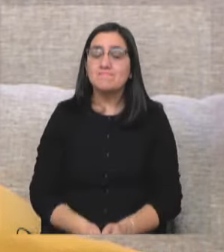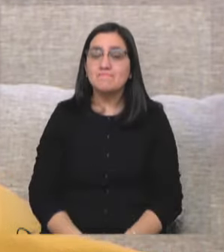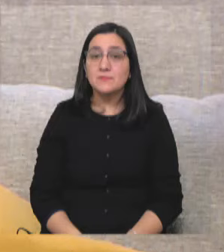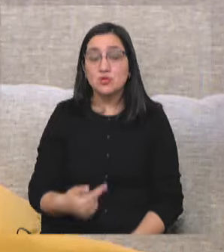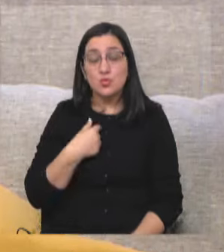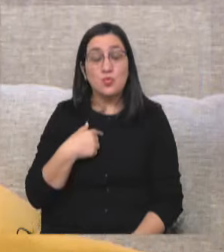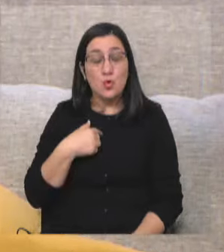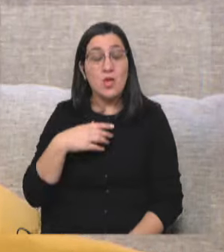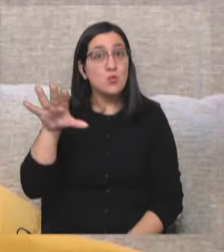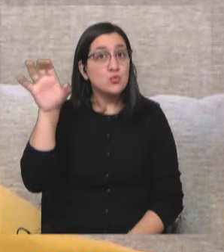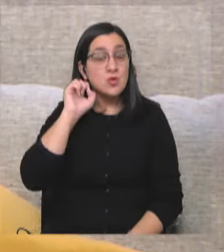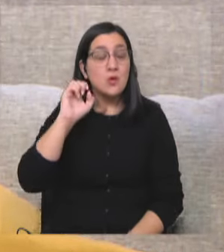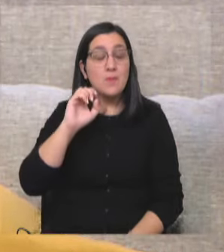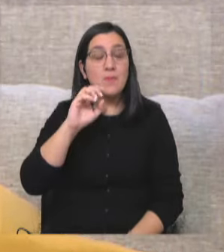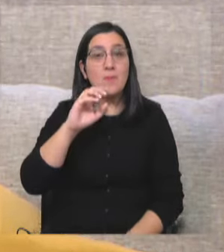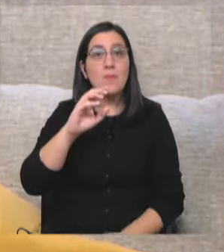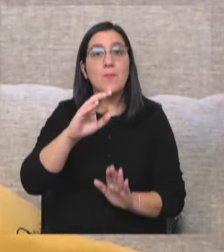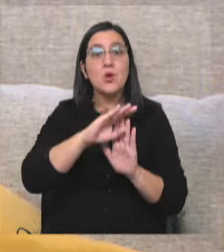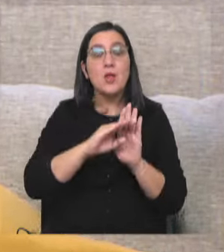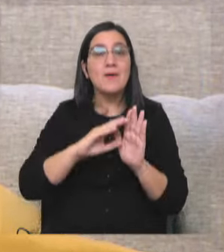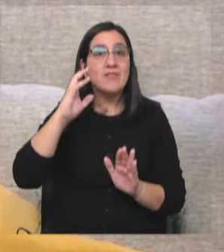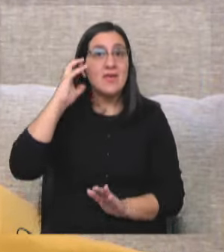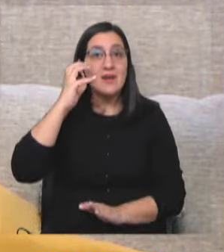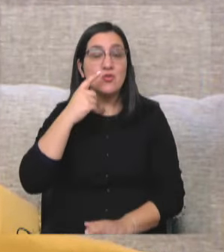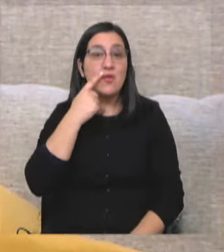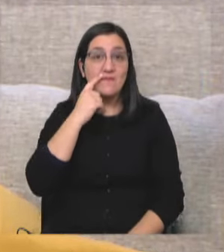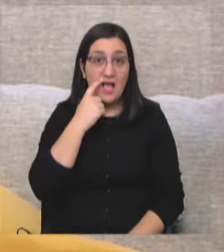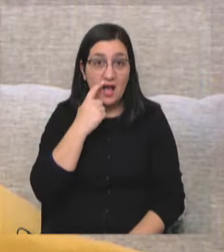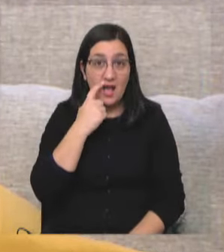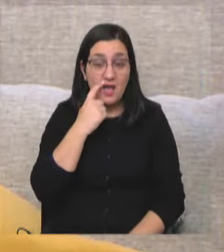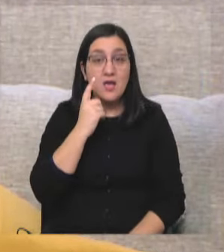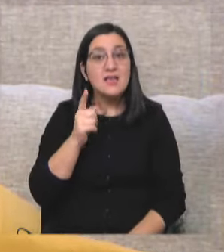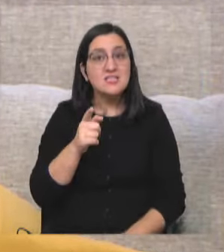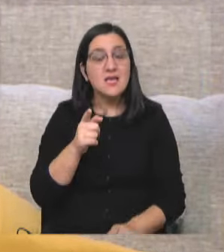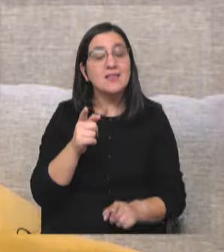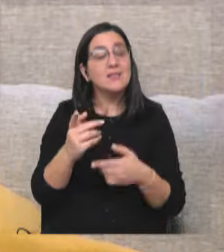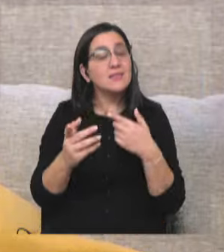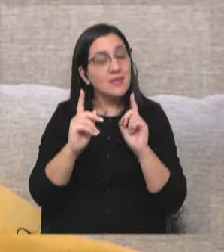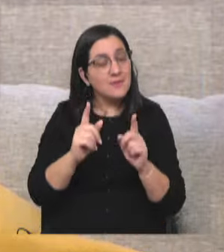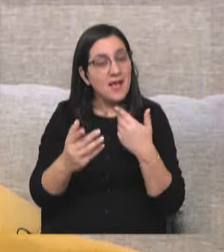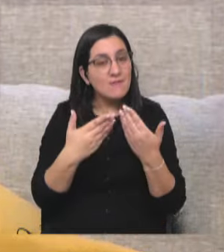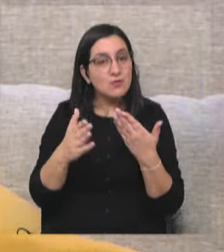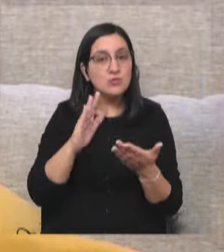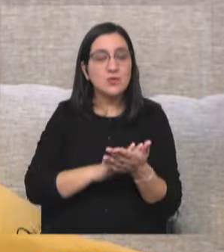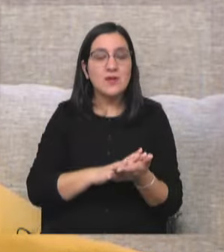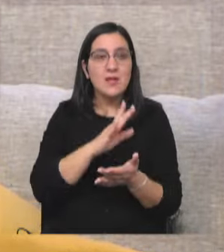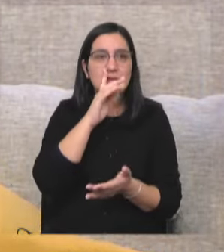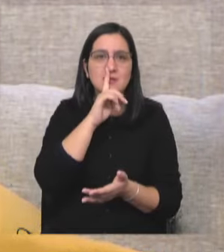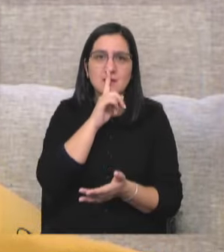tuve la oportunidad de escuchar el programa de radio de Blanca Rodríguez. Ella también hizo referencia a esta especie de